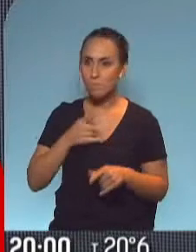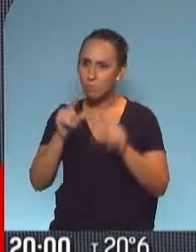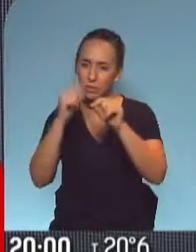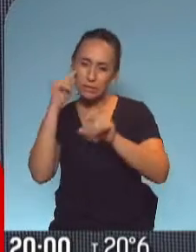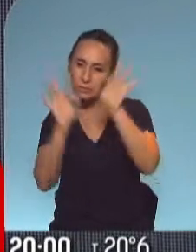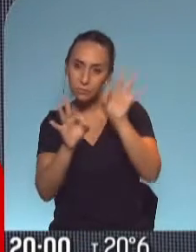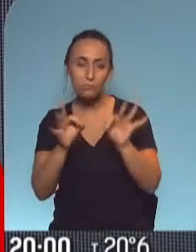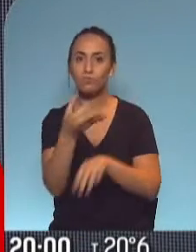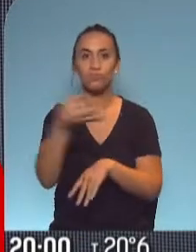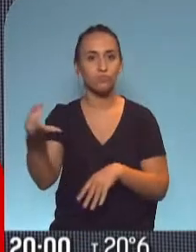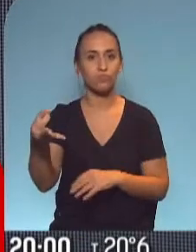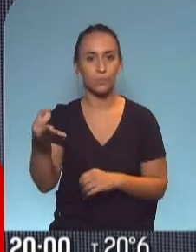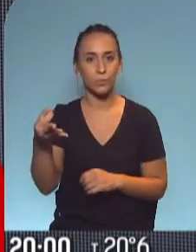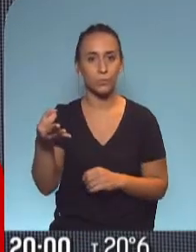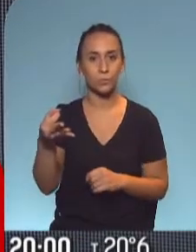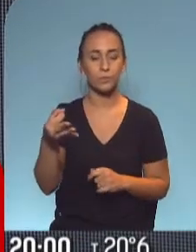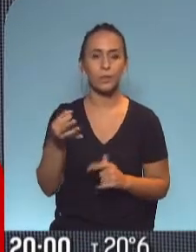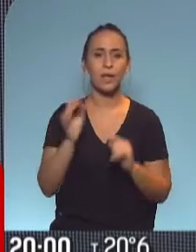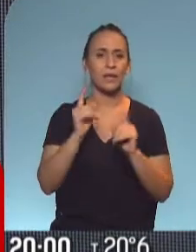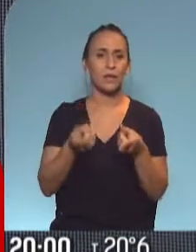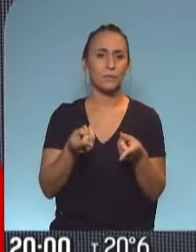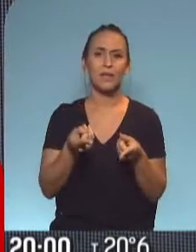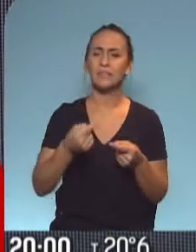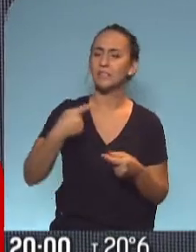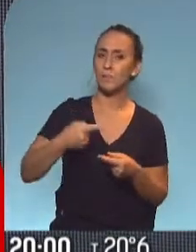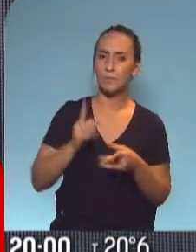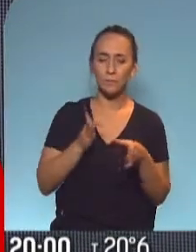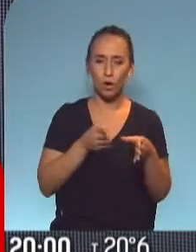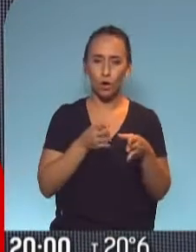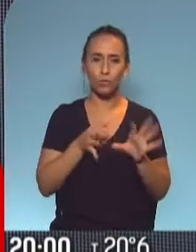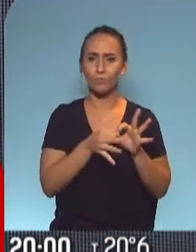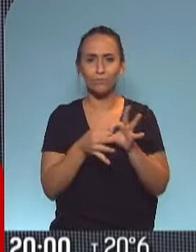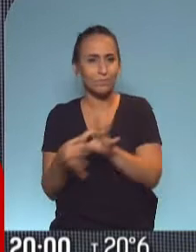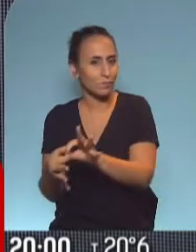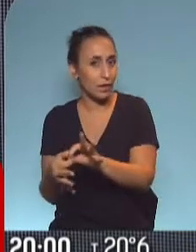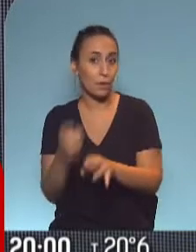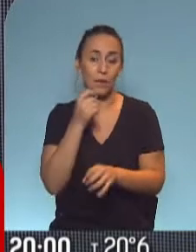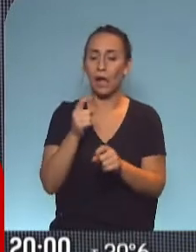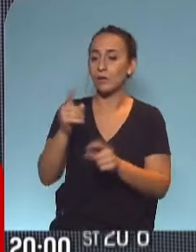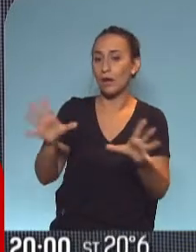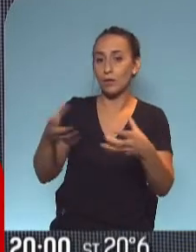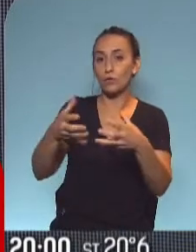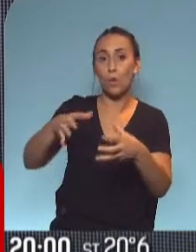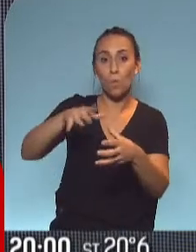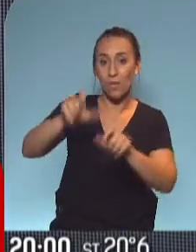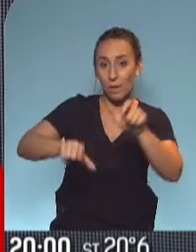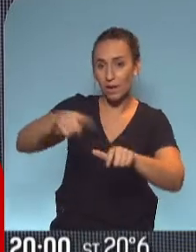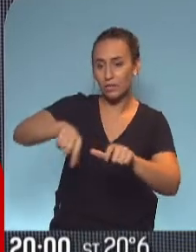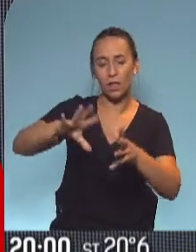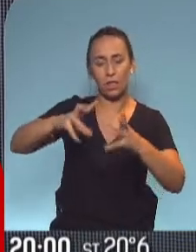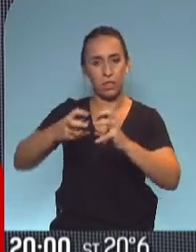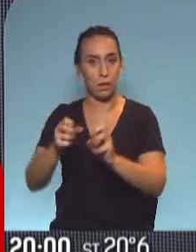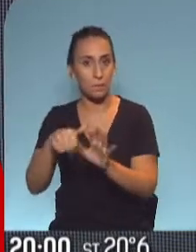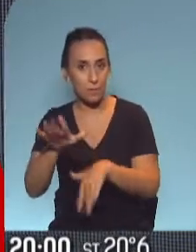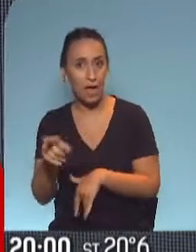finales de 2019. Y además va siempre en las mismas líneas, ¿no? Cómo a determinadas partes de la población les afecta más, cómo en